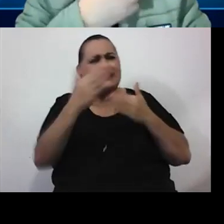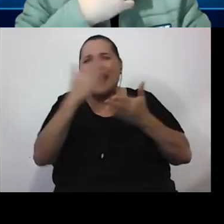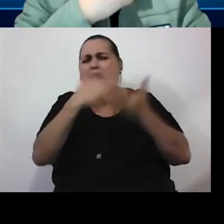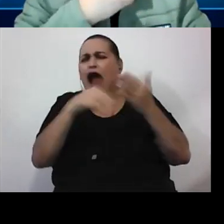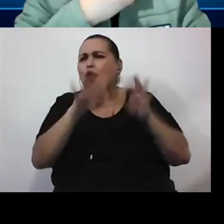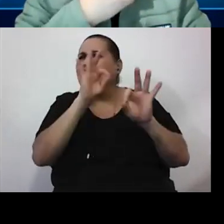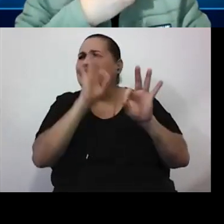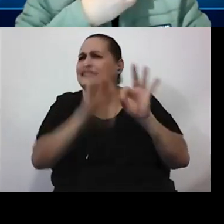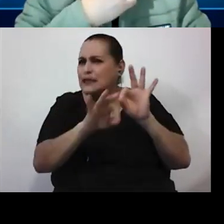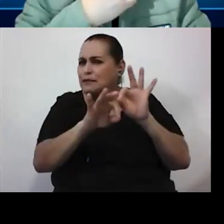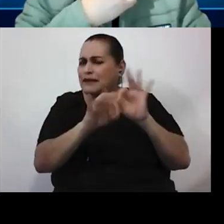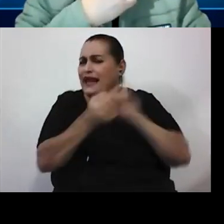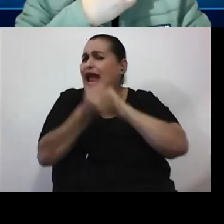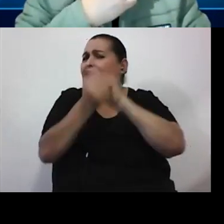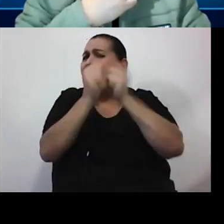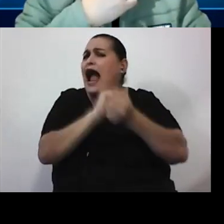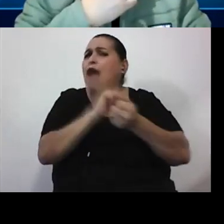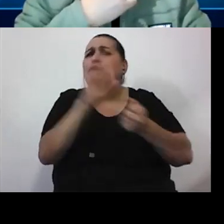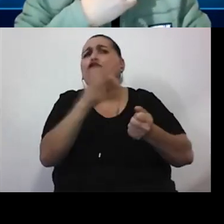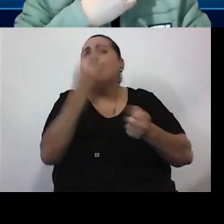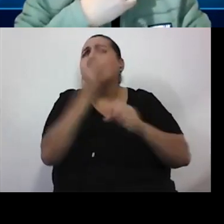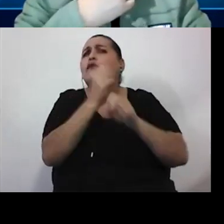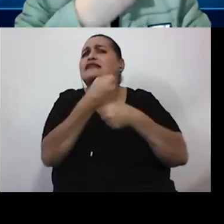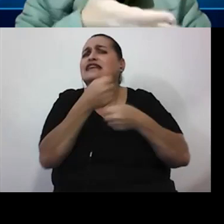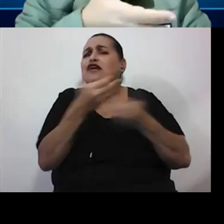fue modificar una forma de hacer las cosas,